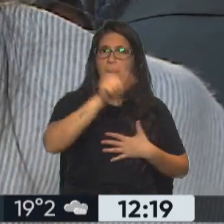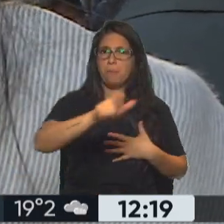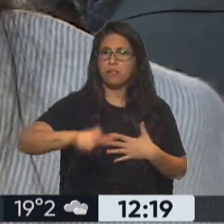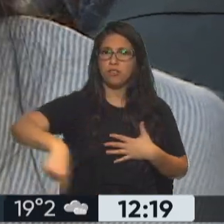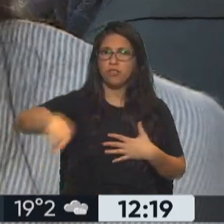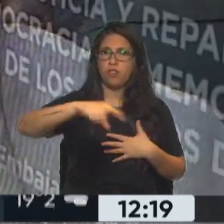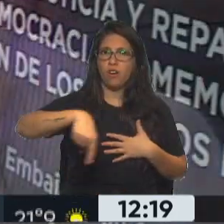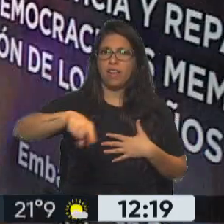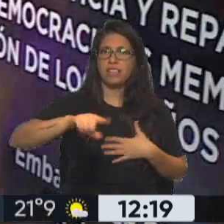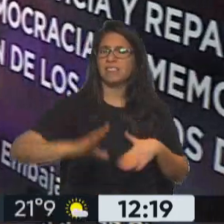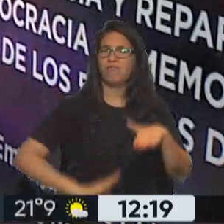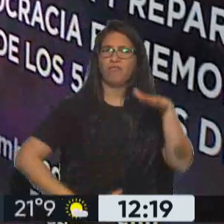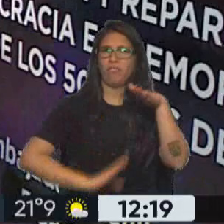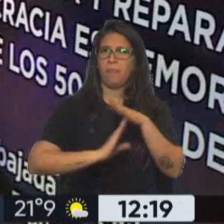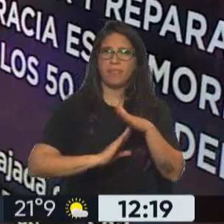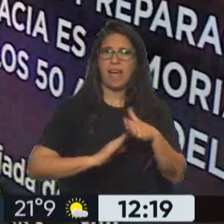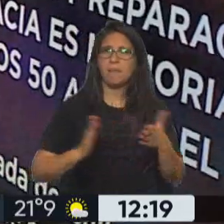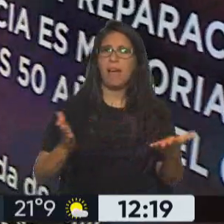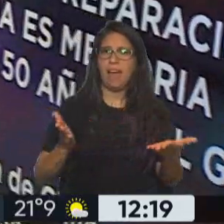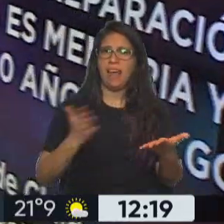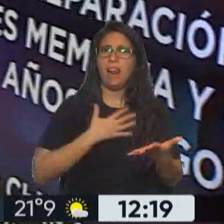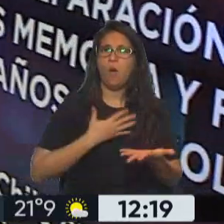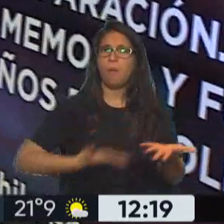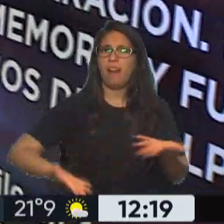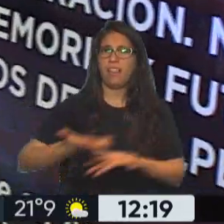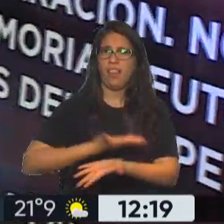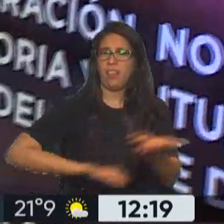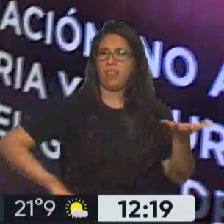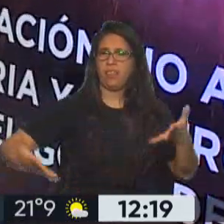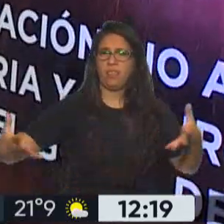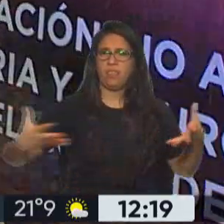poner en el centro los valores esenciales de esta humanidad que es